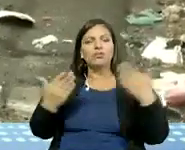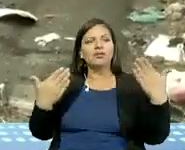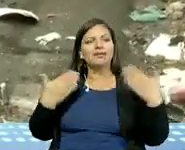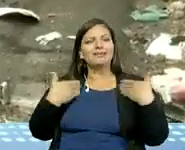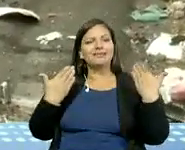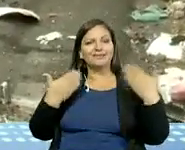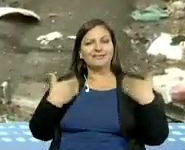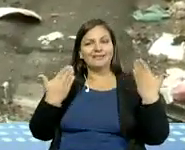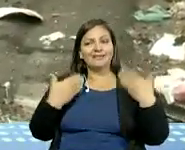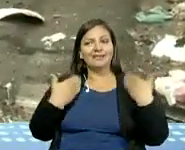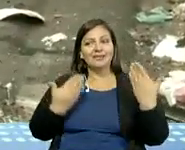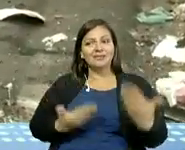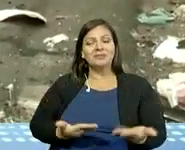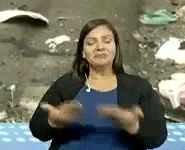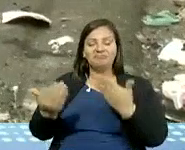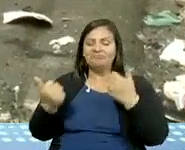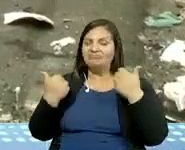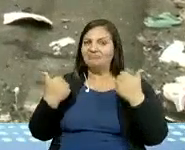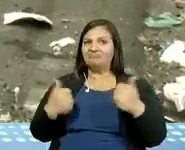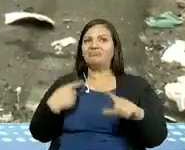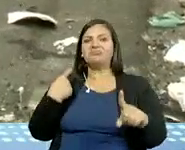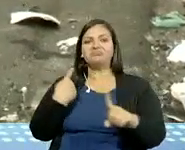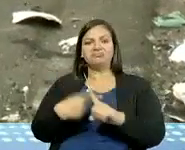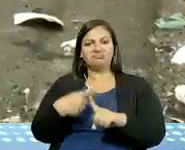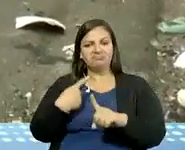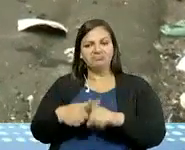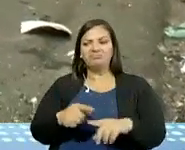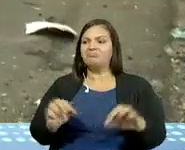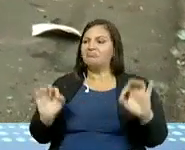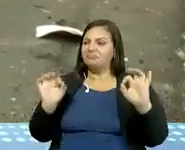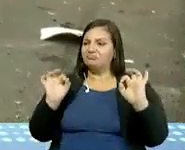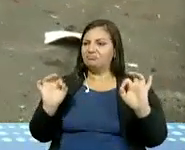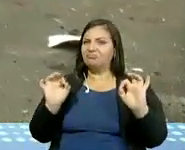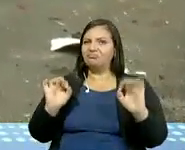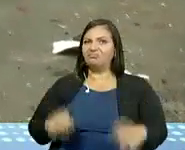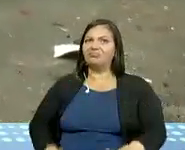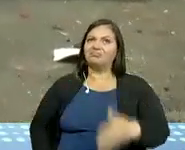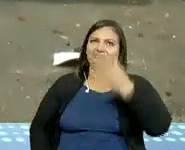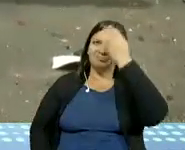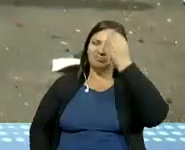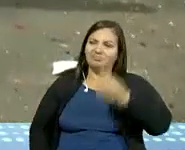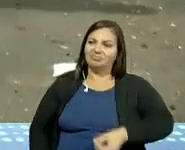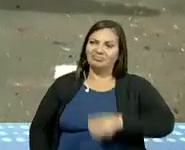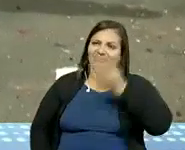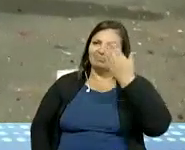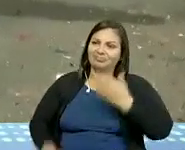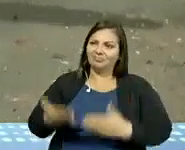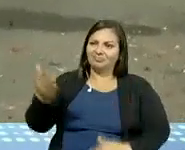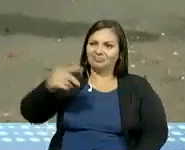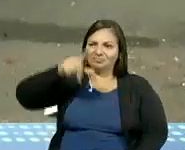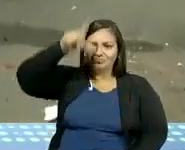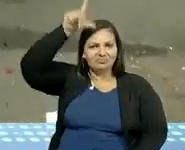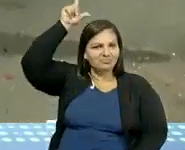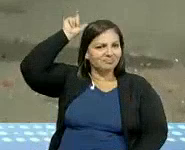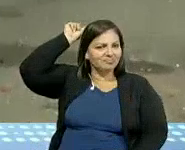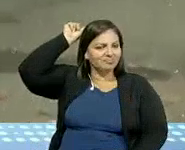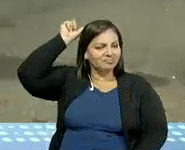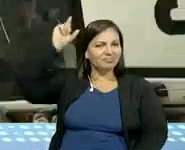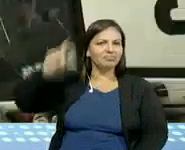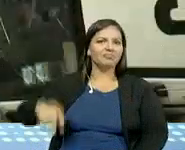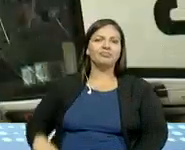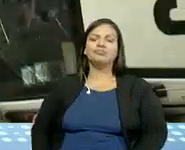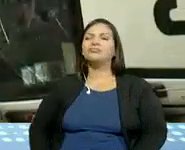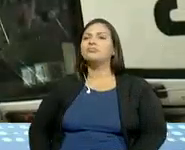moradores. Buenos días, noticias positivas para la comunidad, dicen por ahí, por fin, pero se dio.